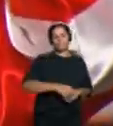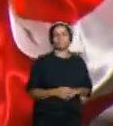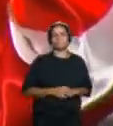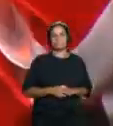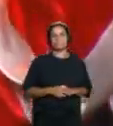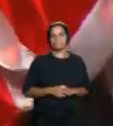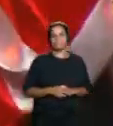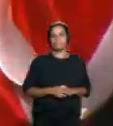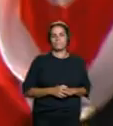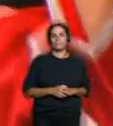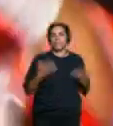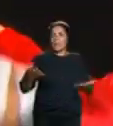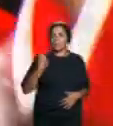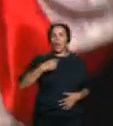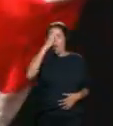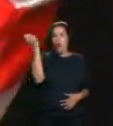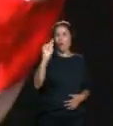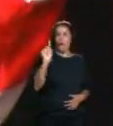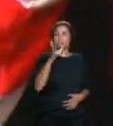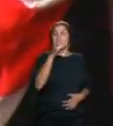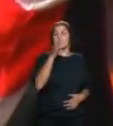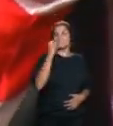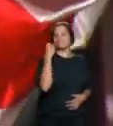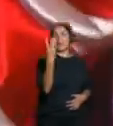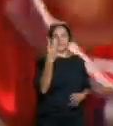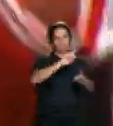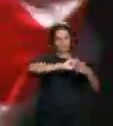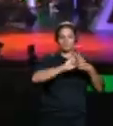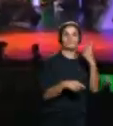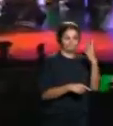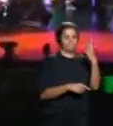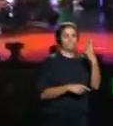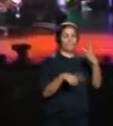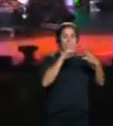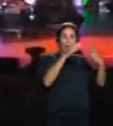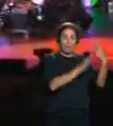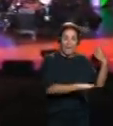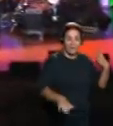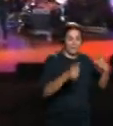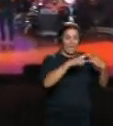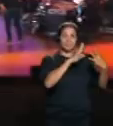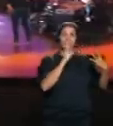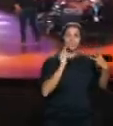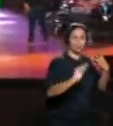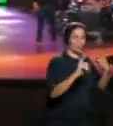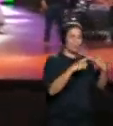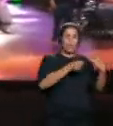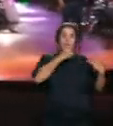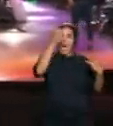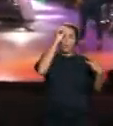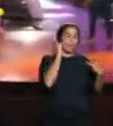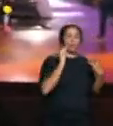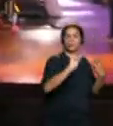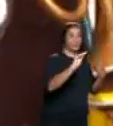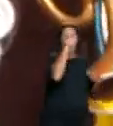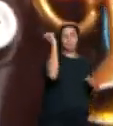Por mis acordes razones yo no quiero. Por la niña, por su madre y sus